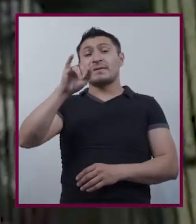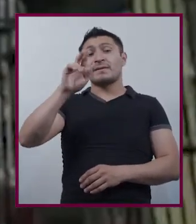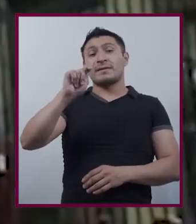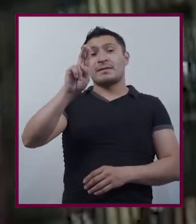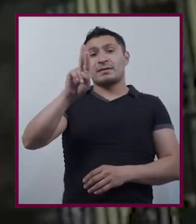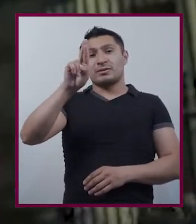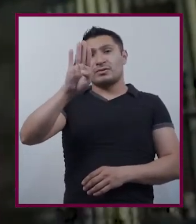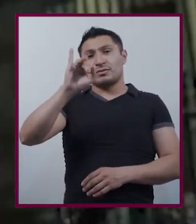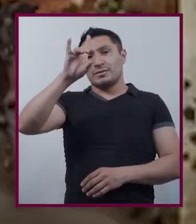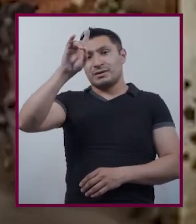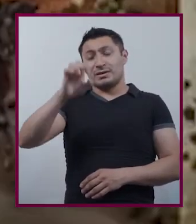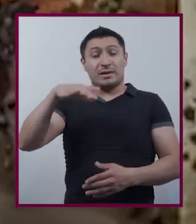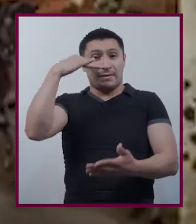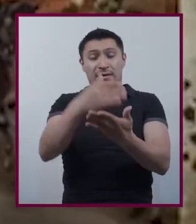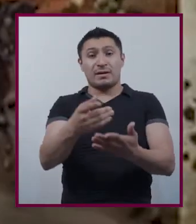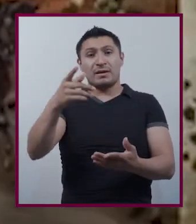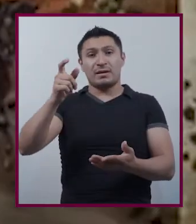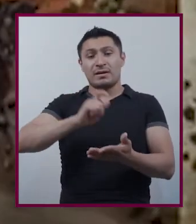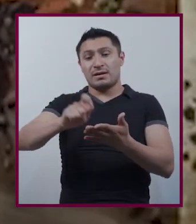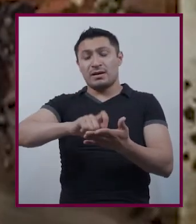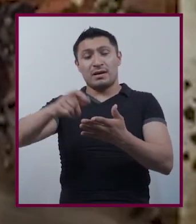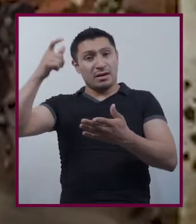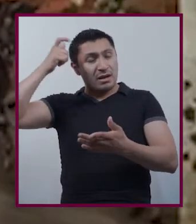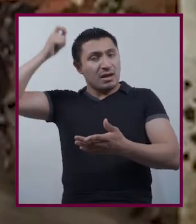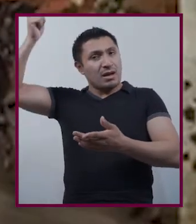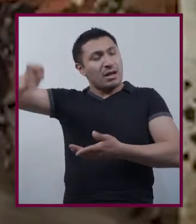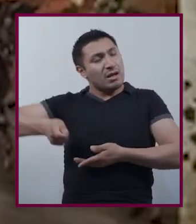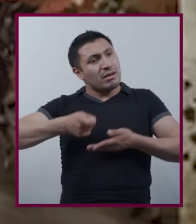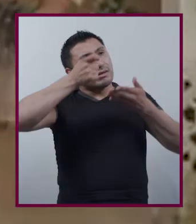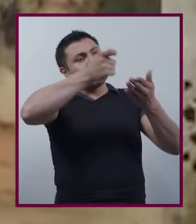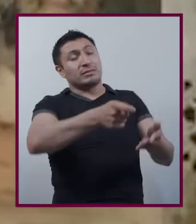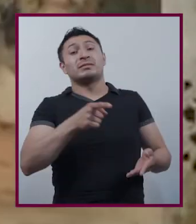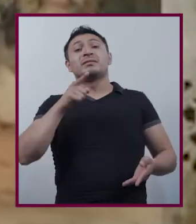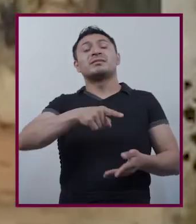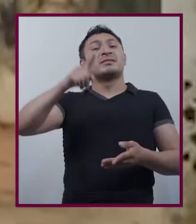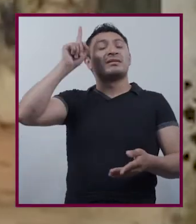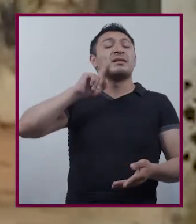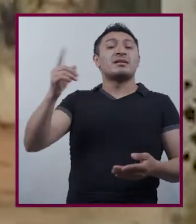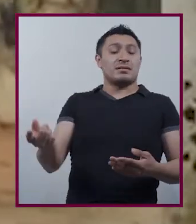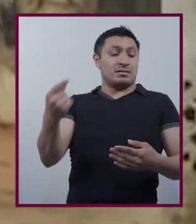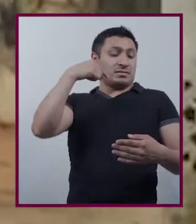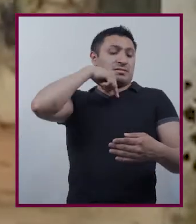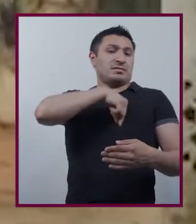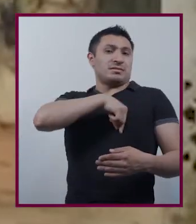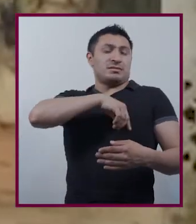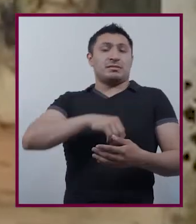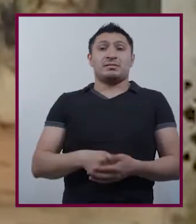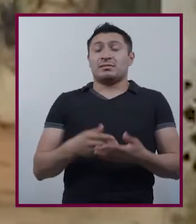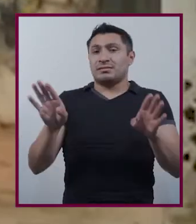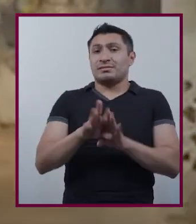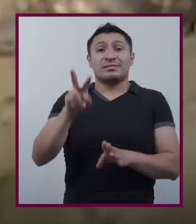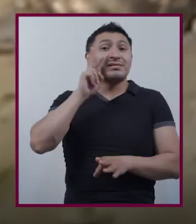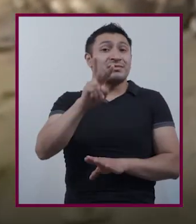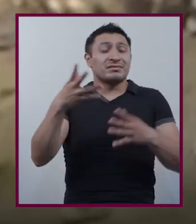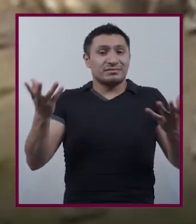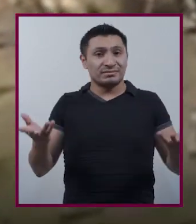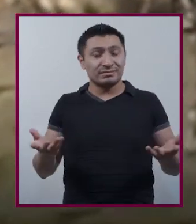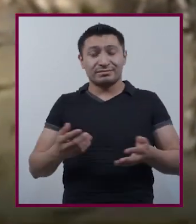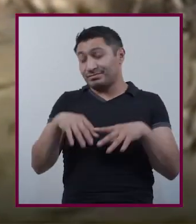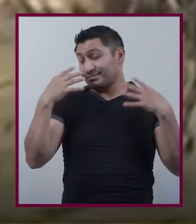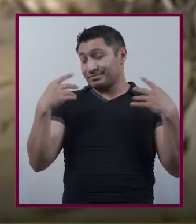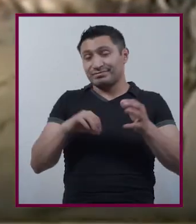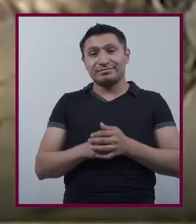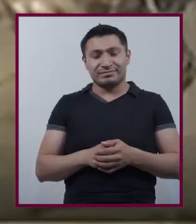detuvo y le entregó una pluma de su sombrero, la cual ella colocó en su pecho. ¿Qué te parece? En